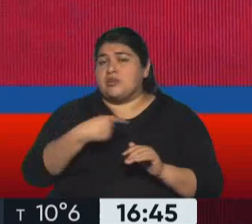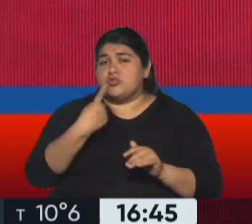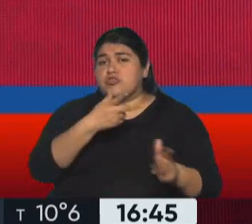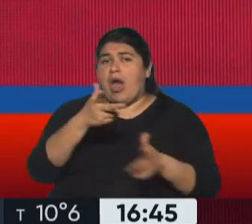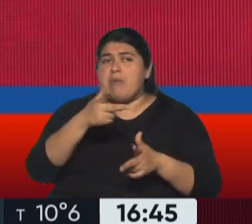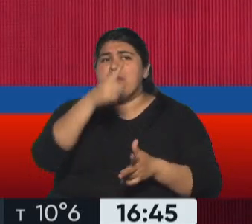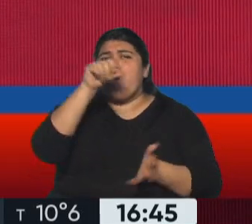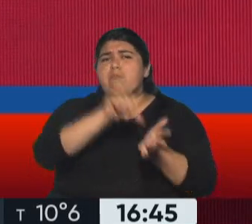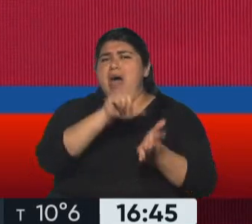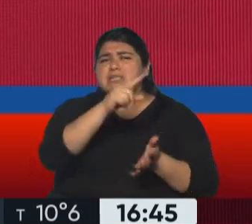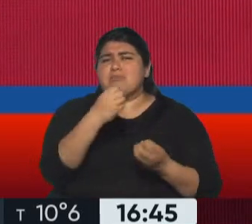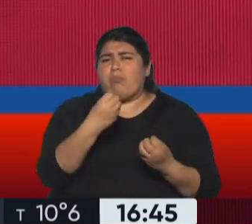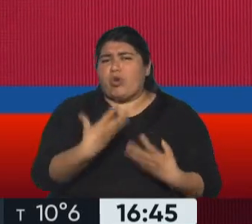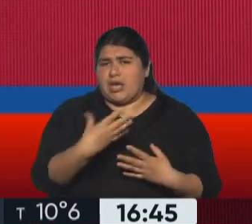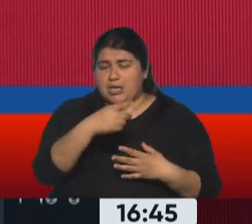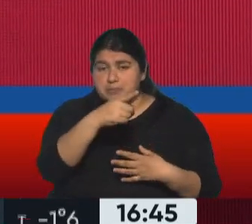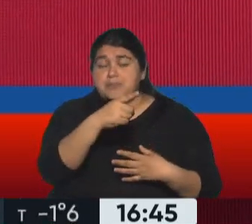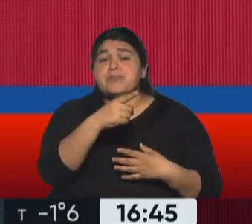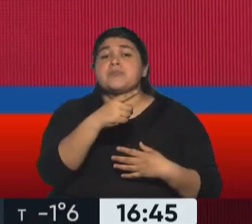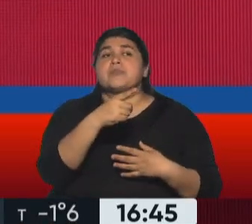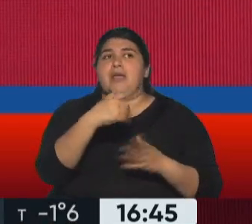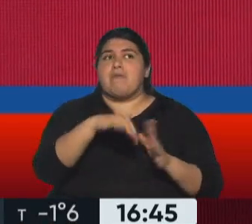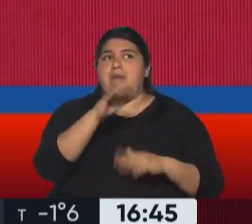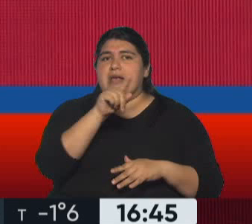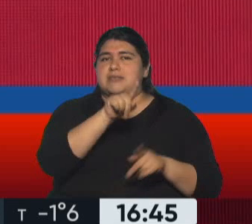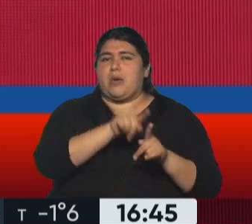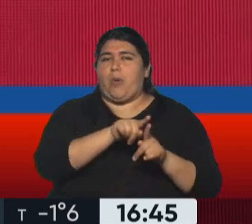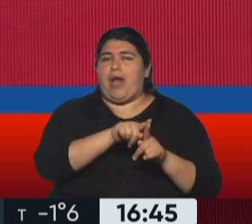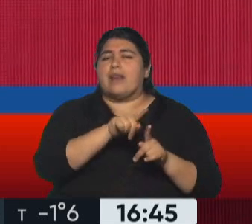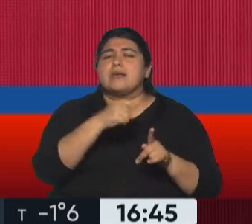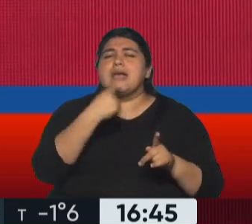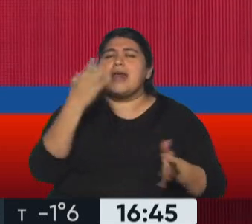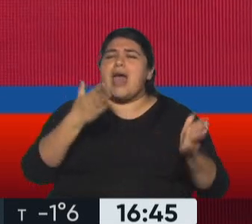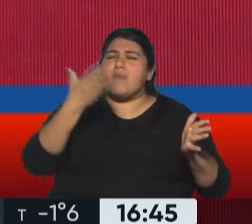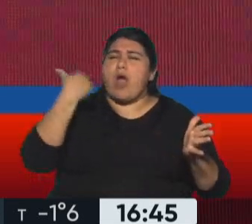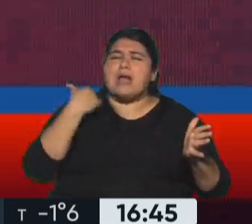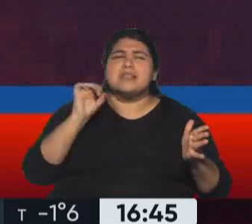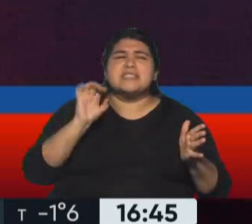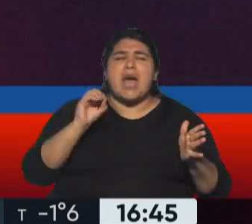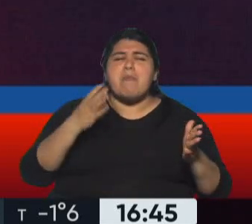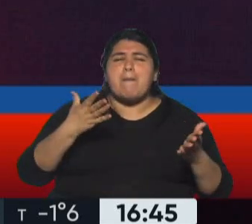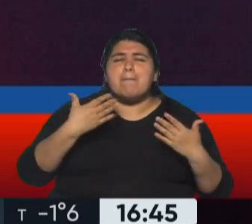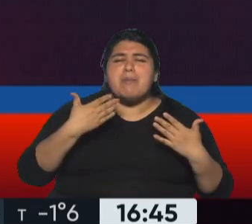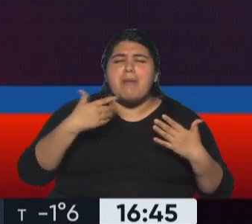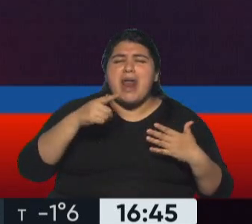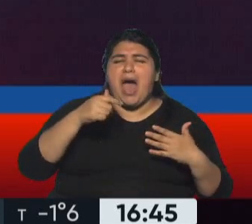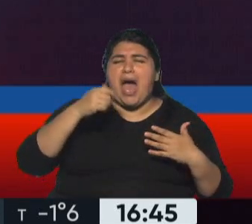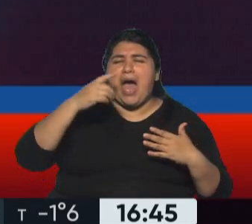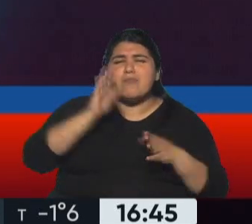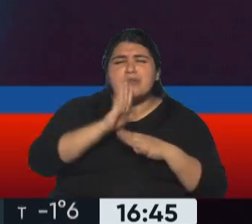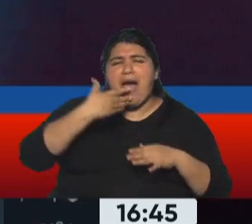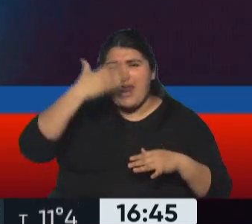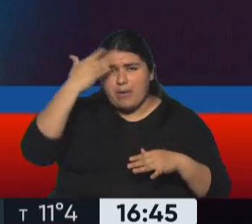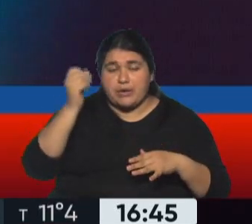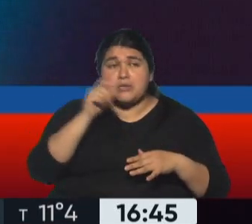ese país que fue como la punta de lanza de la primavera árabe. Fue considerado en algún momento como un caso